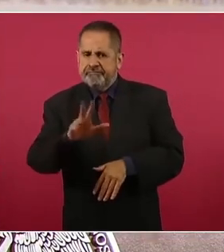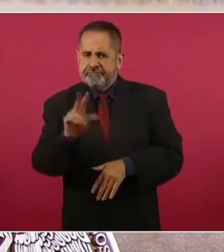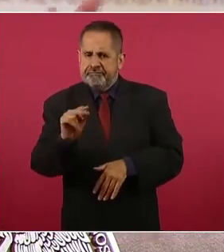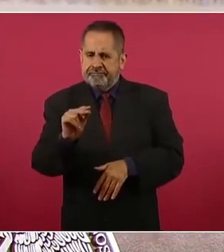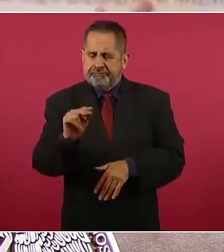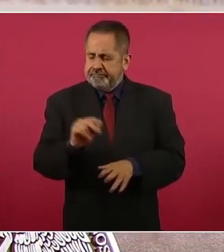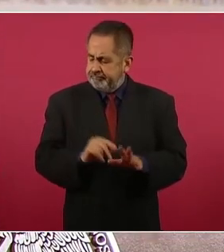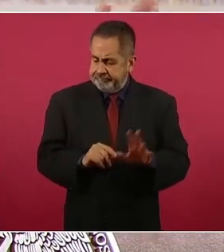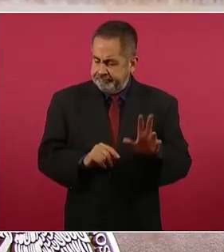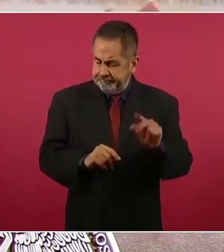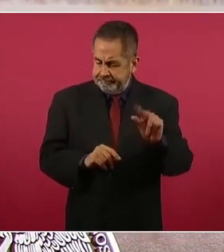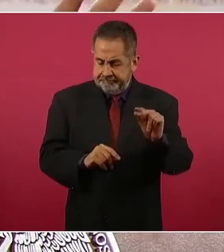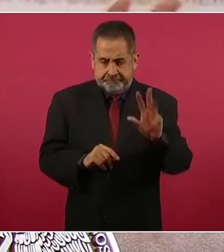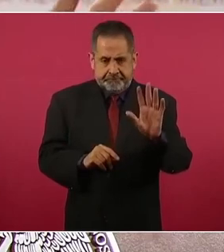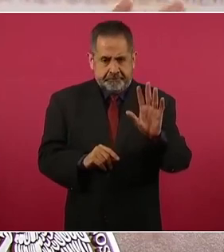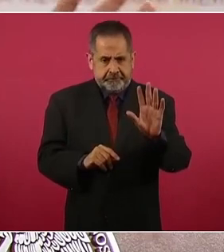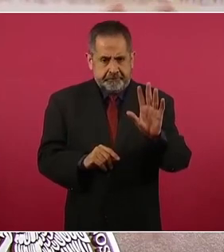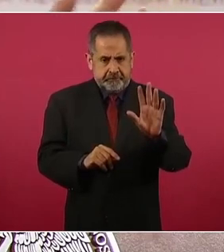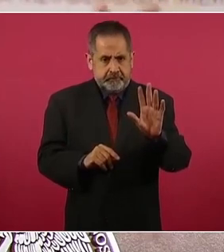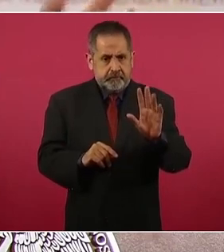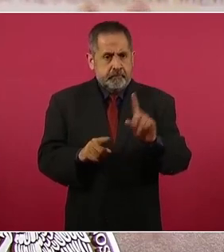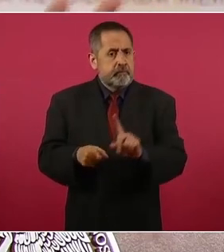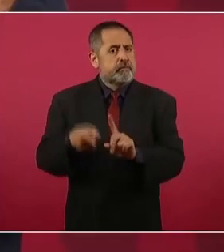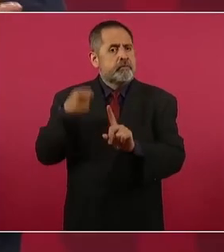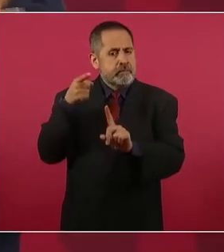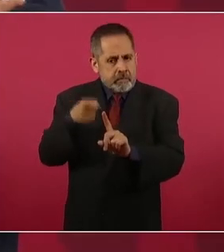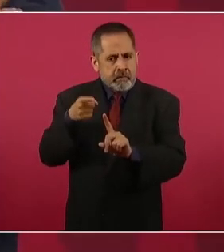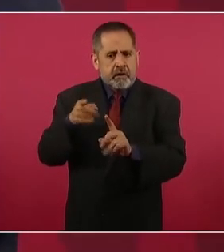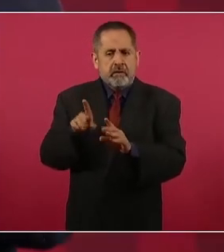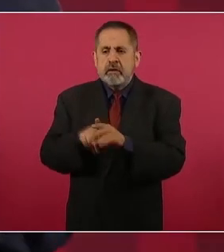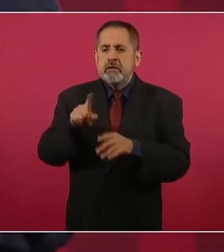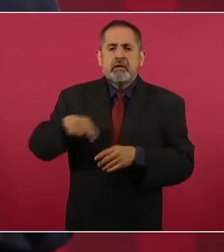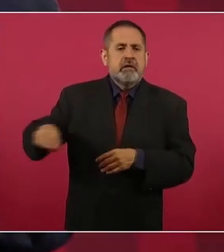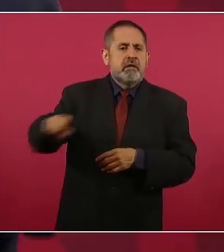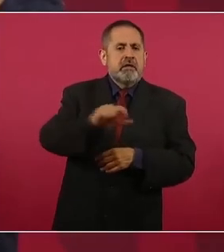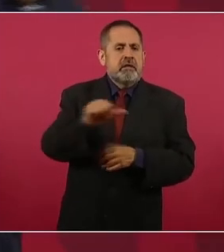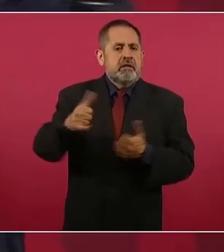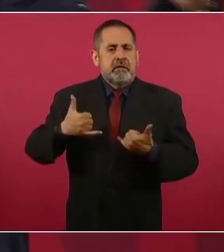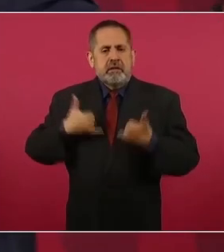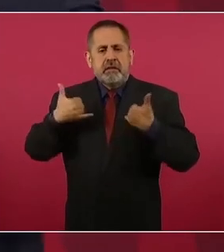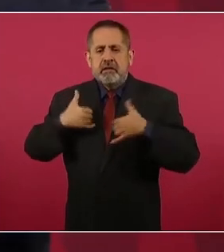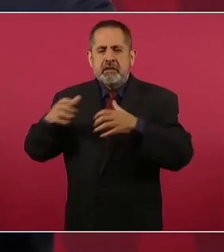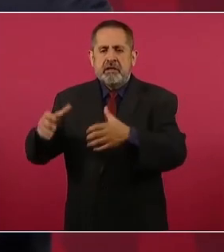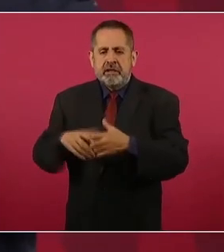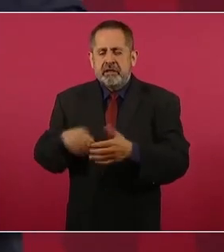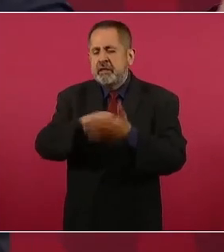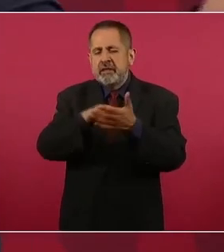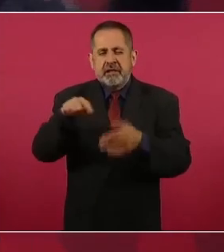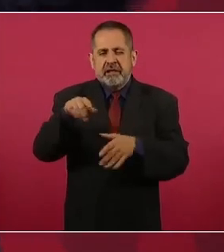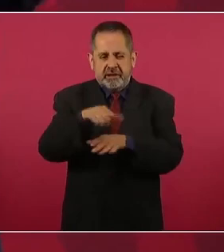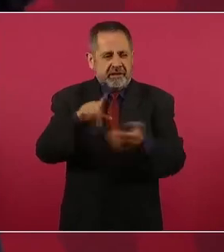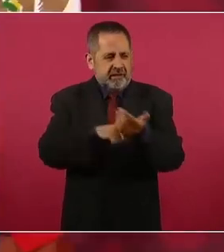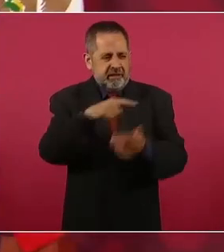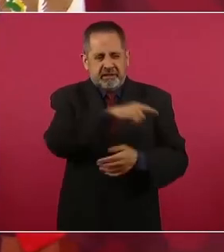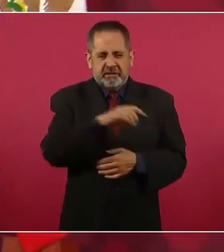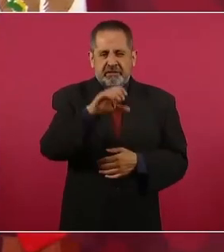Y poner mucho énfasis en los jóvenes, porque esto de Caro Quintero